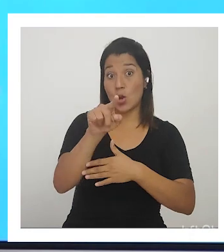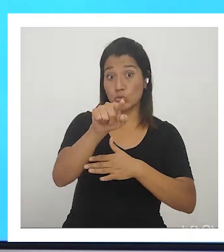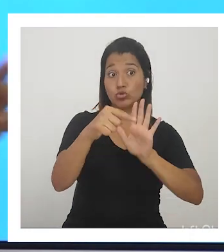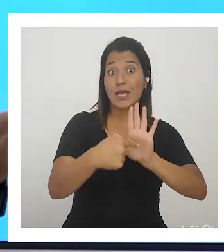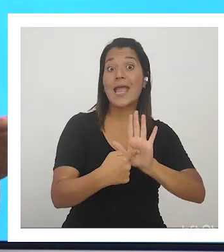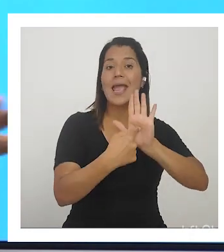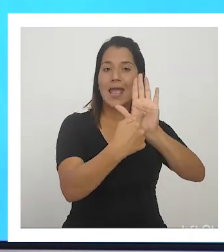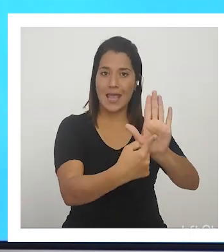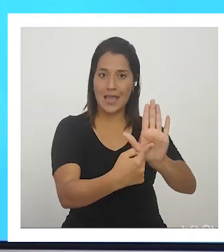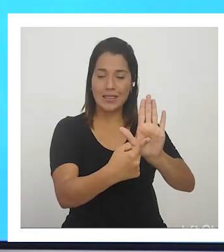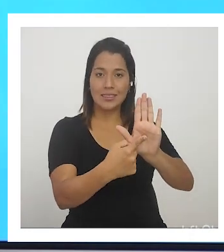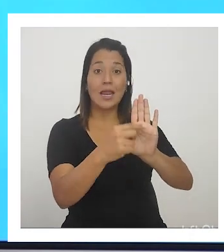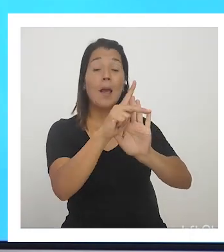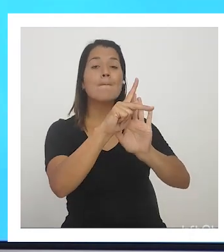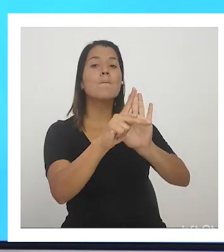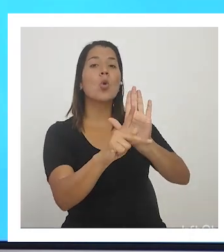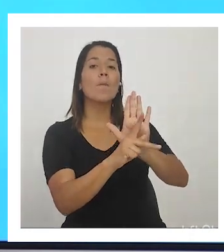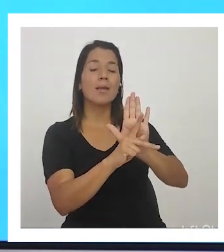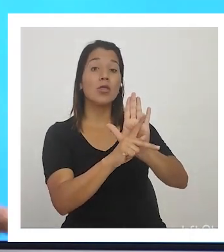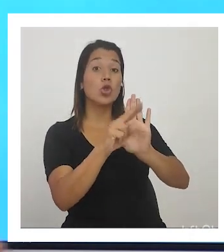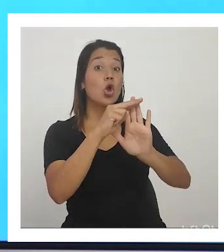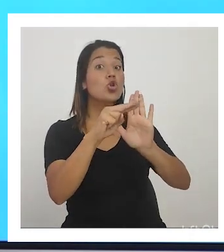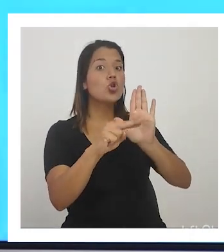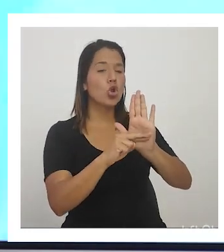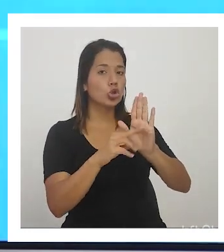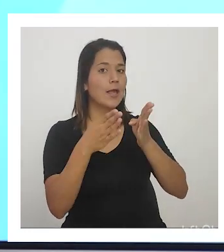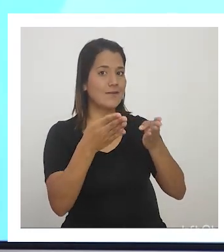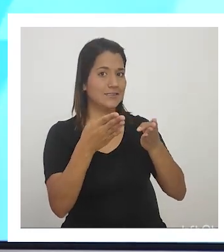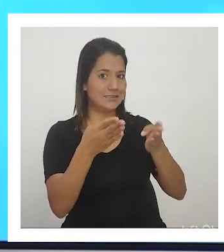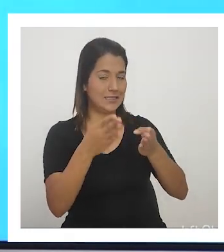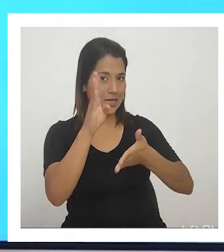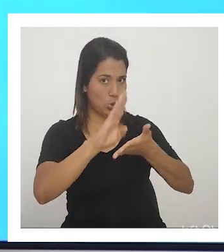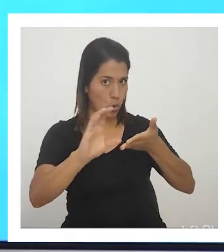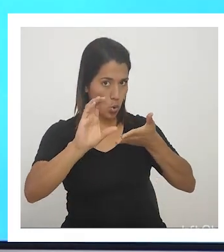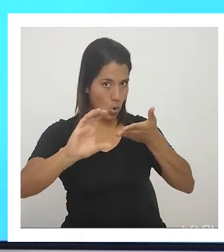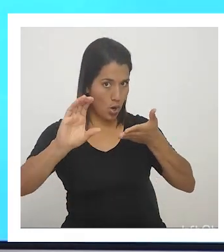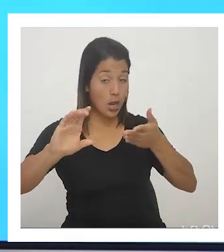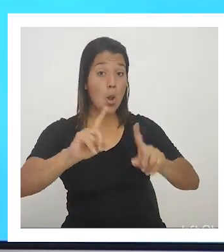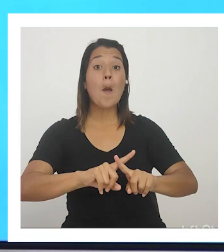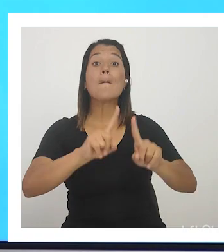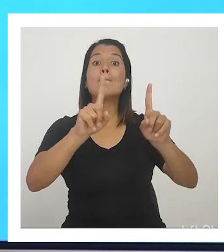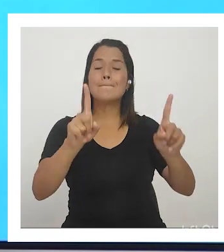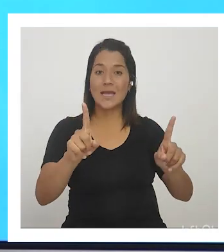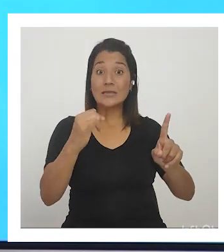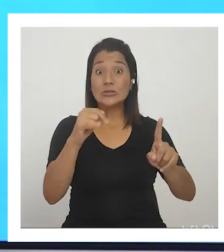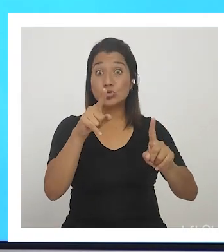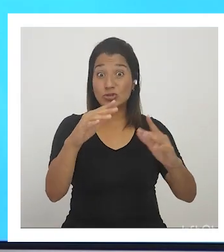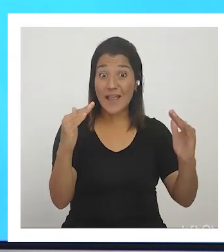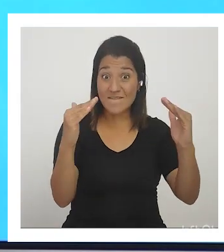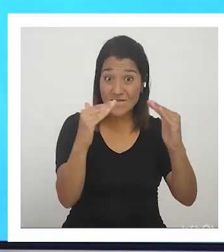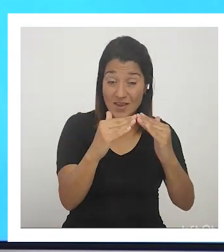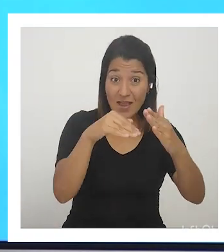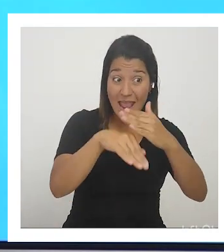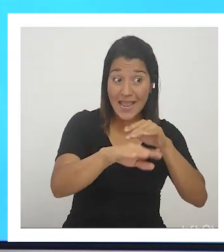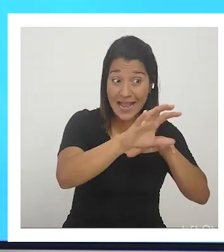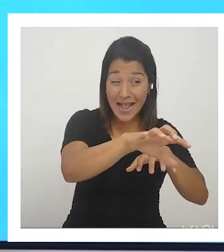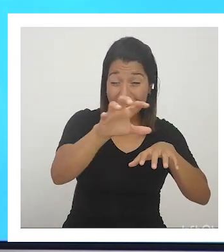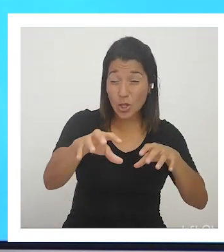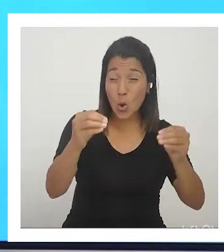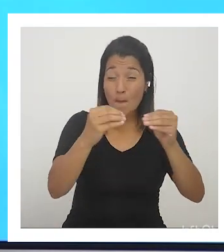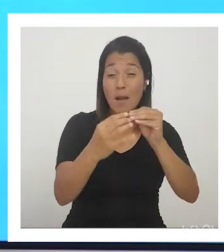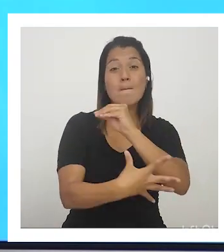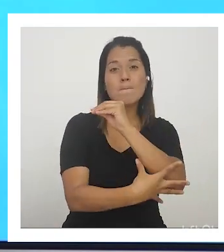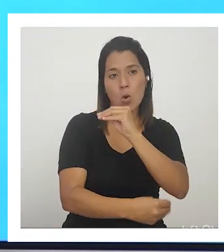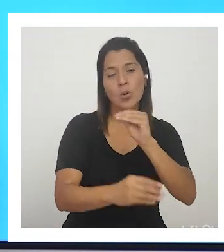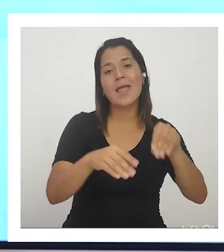calificaciones de bachillerato, pero le adhieren puntos, por ejemplo, si usted viene de esos cantones, si usted, por ejemplo, viene de un colegio técnico, o